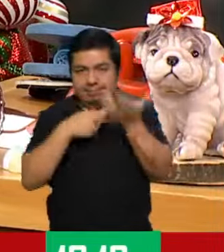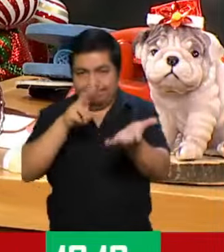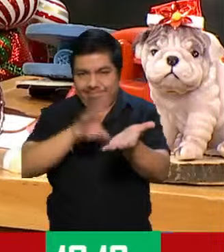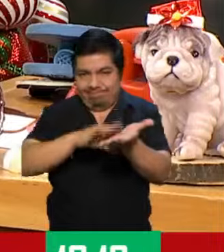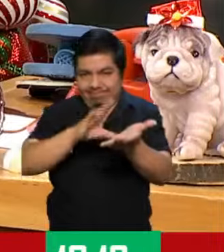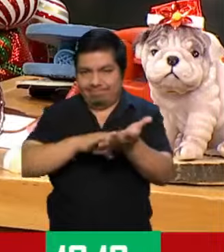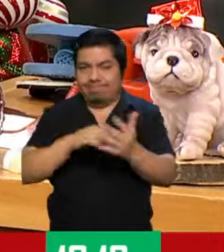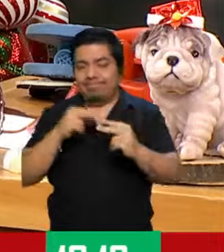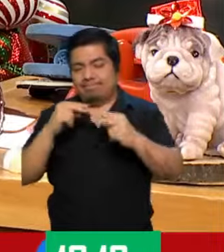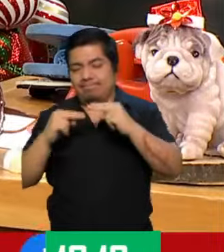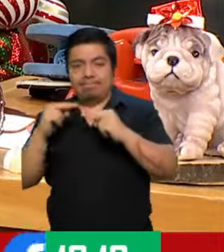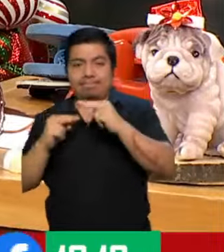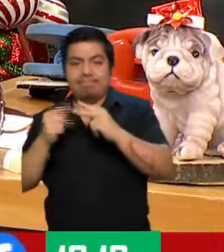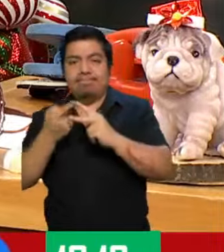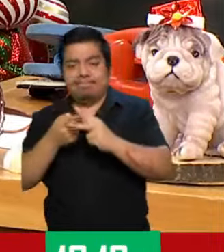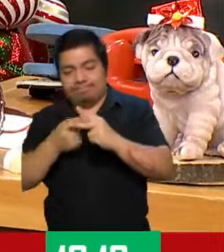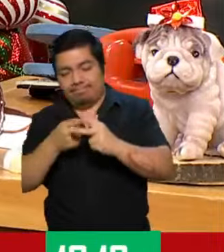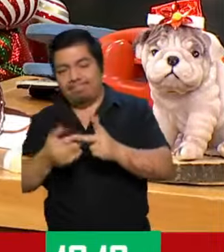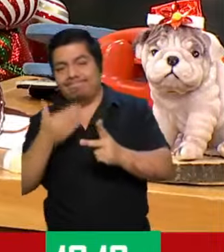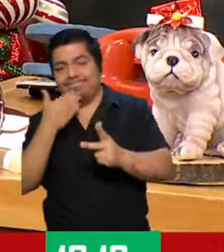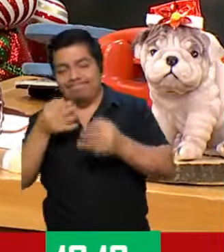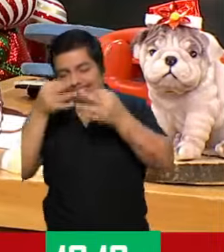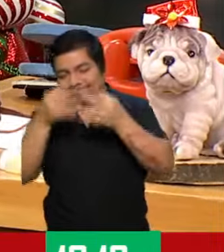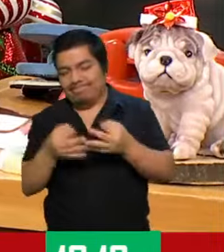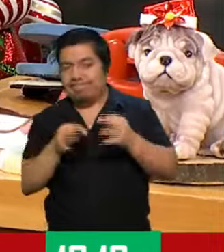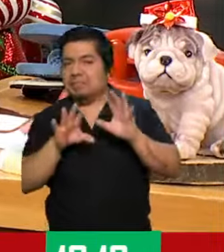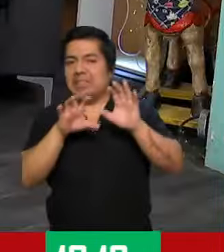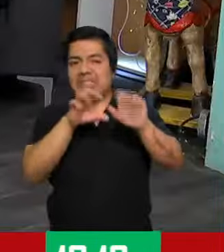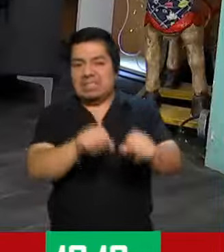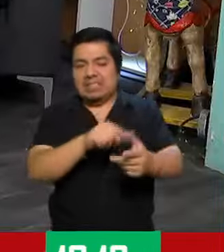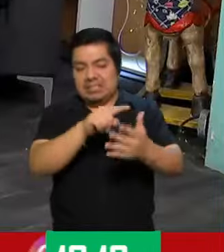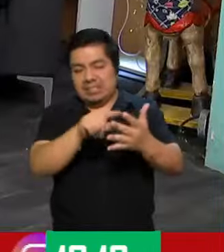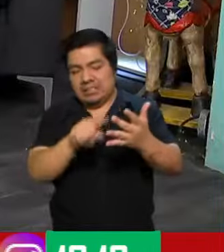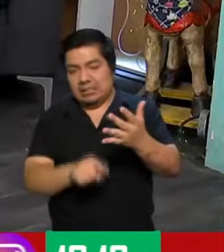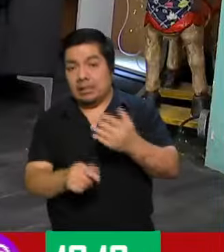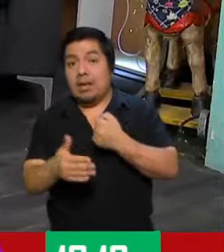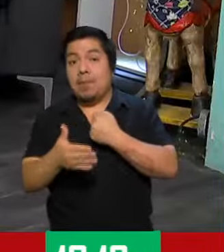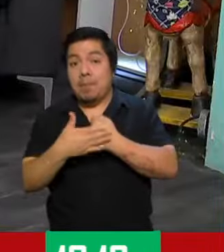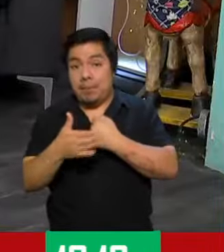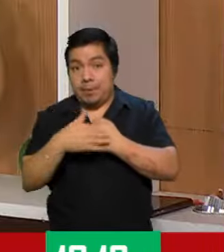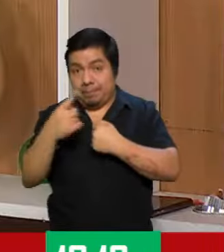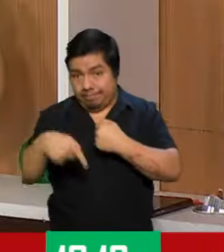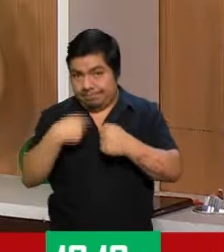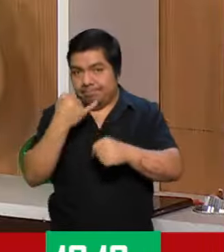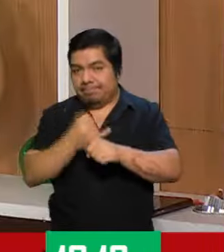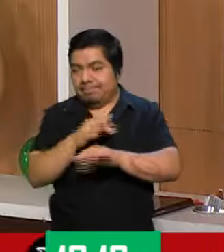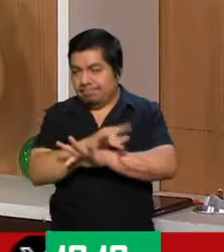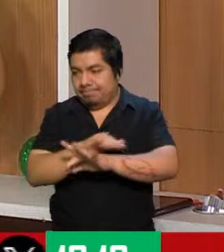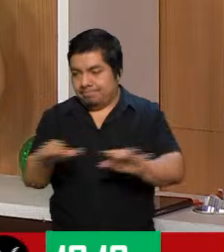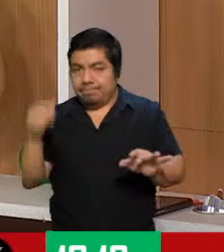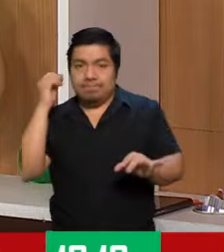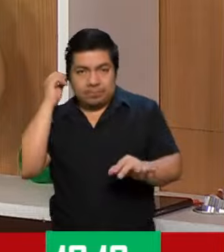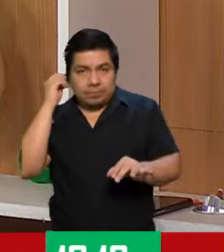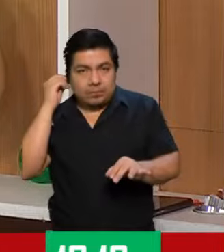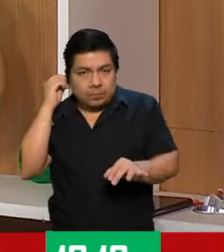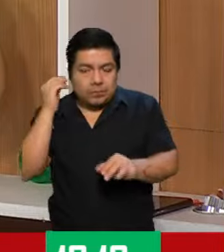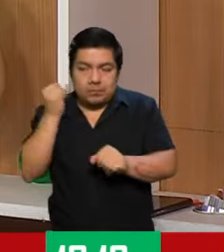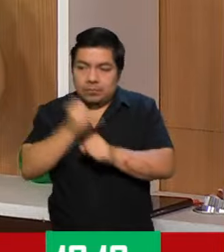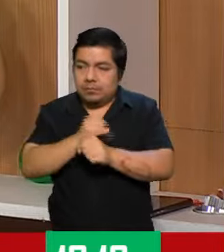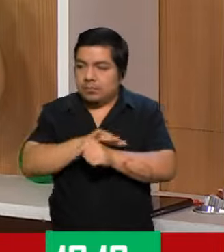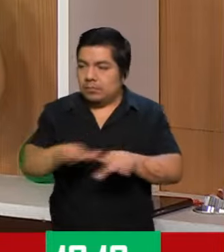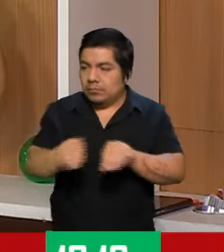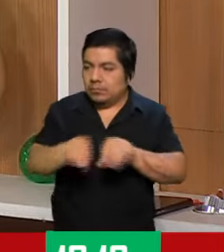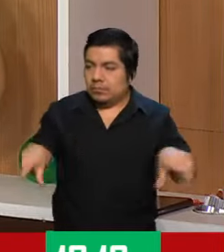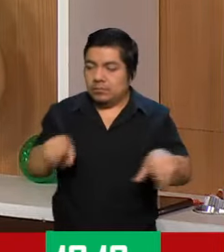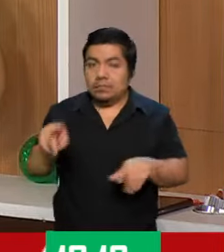reales de los avances de la seguridad en esta ciudad? Detenciones, todo esto. Próximamente se dará un informe, que es un ejercicio que hace la jefa